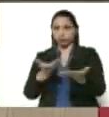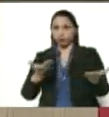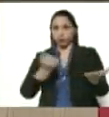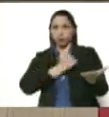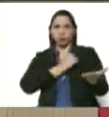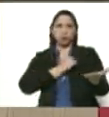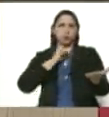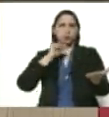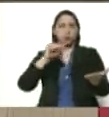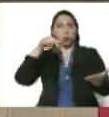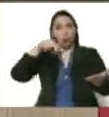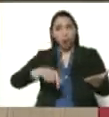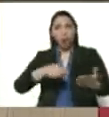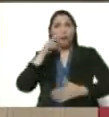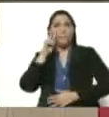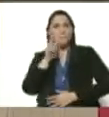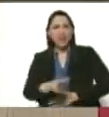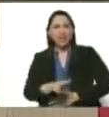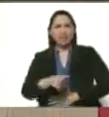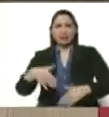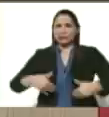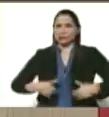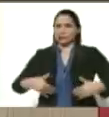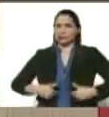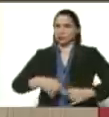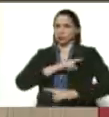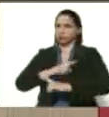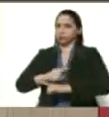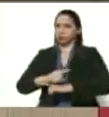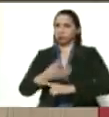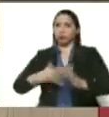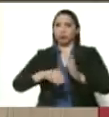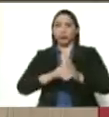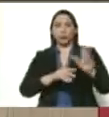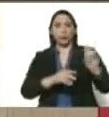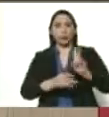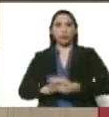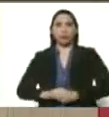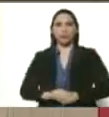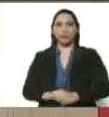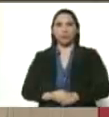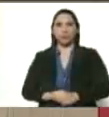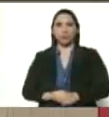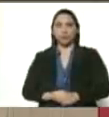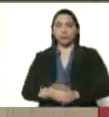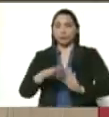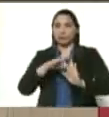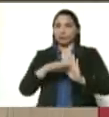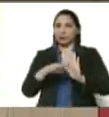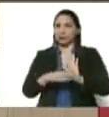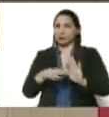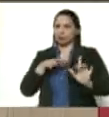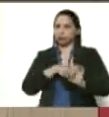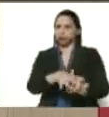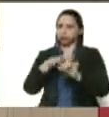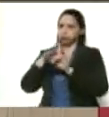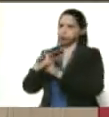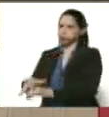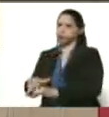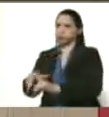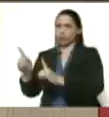compatriotas que hoy se ven forzados, obligados a regresar a Venezuela por las condiciones de xenofobia,